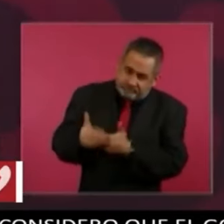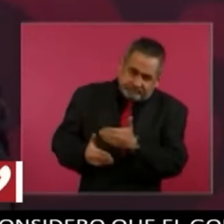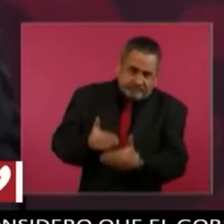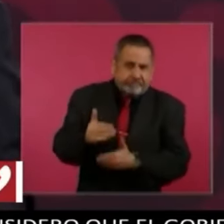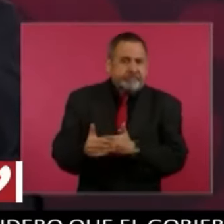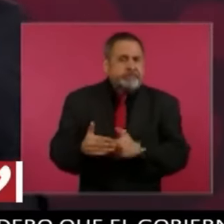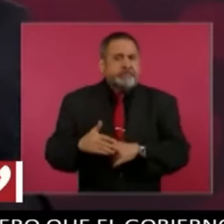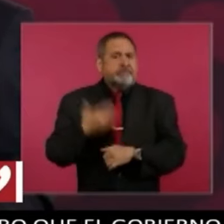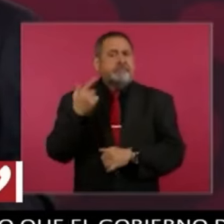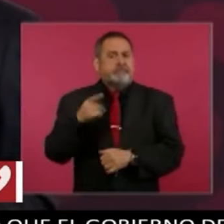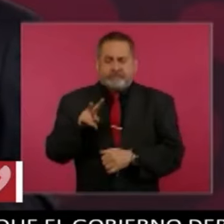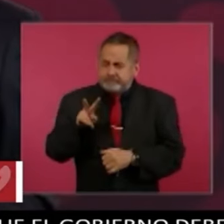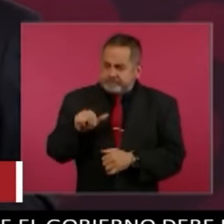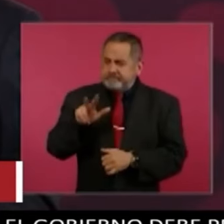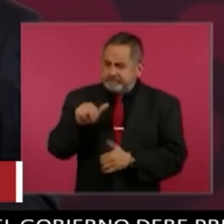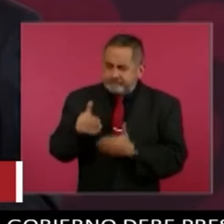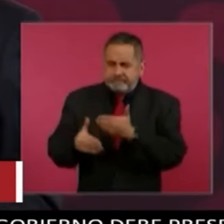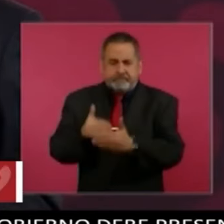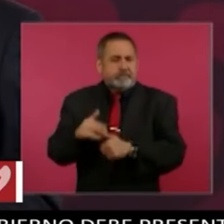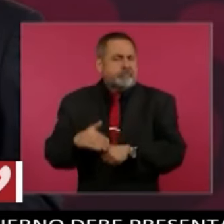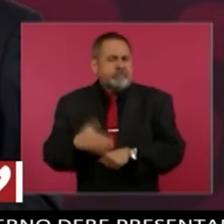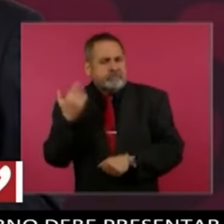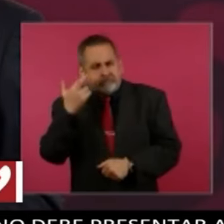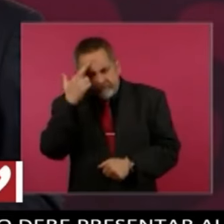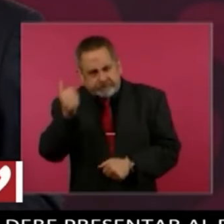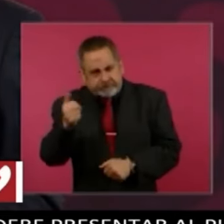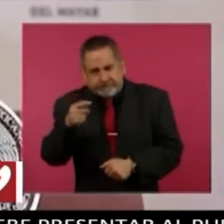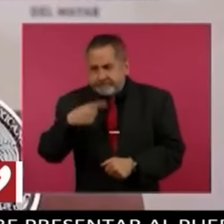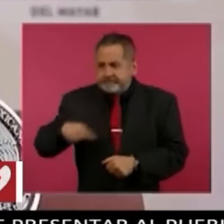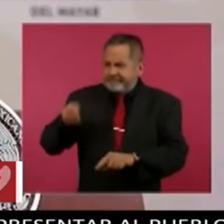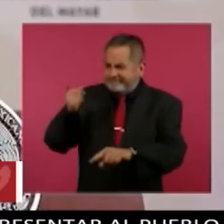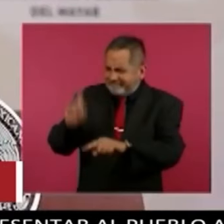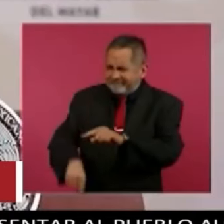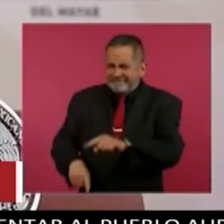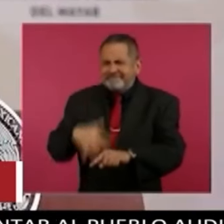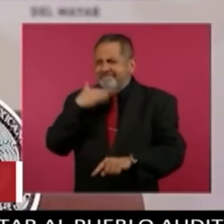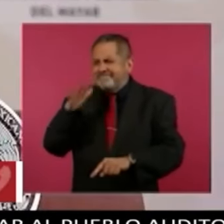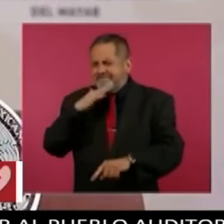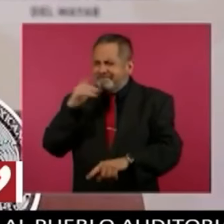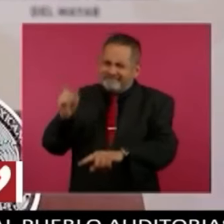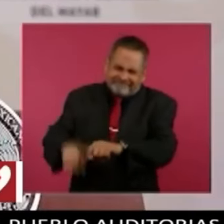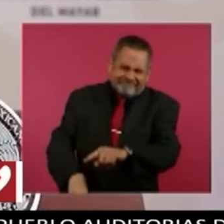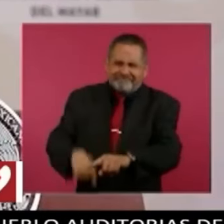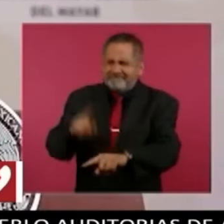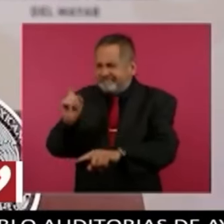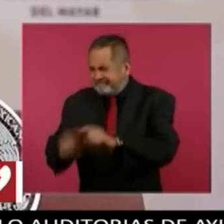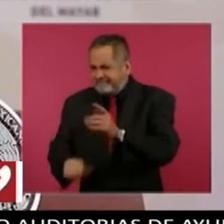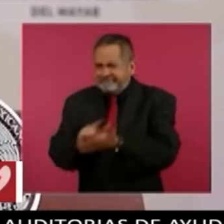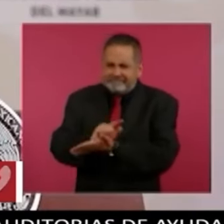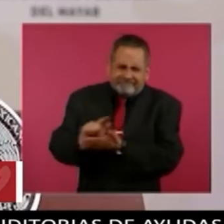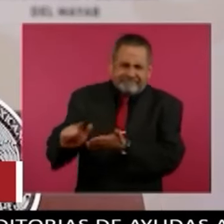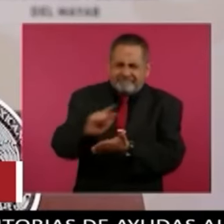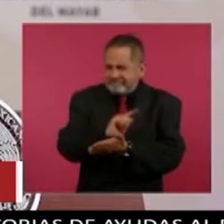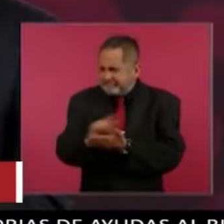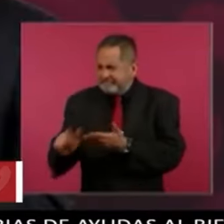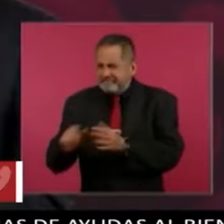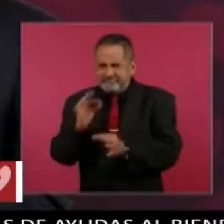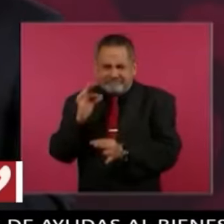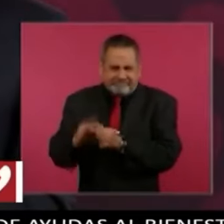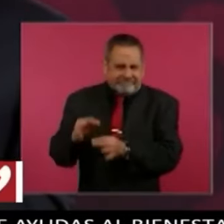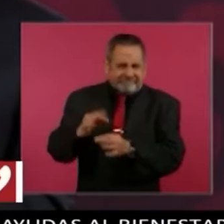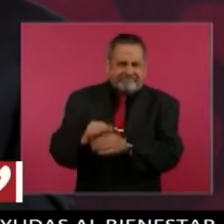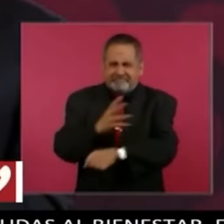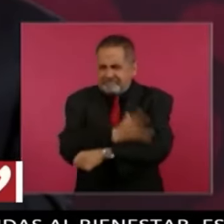elección de Estado que él encabeza. Con hablar de un golpe de Estado técnico, quiere